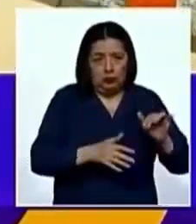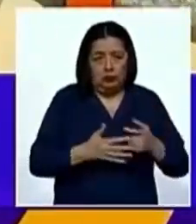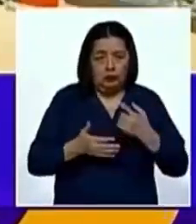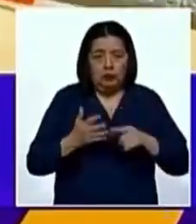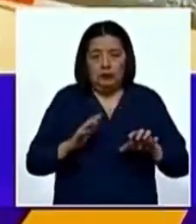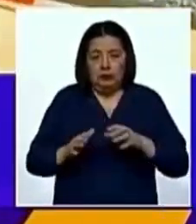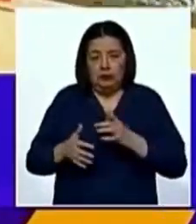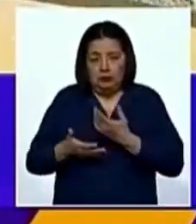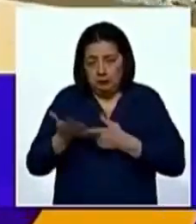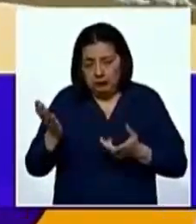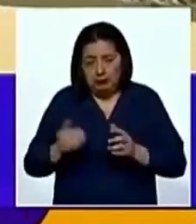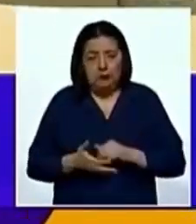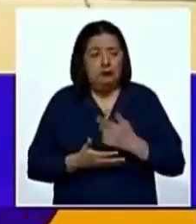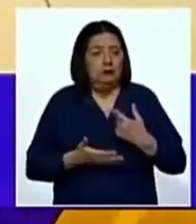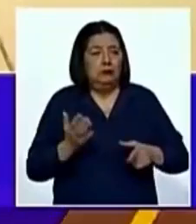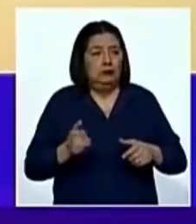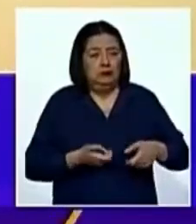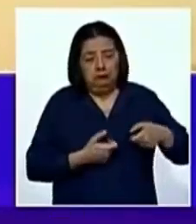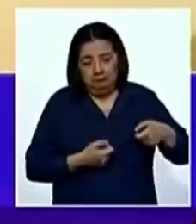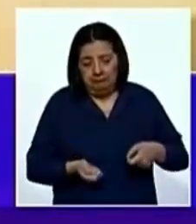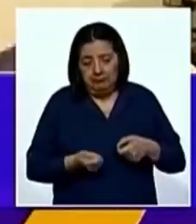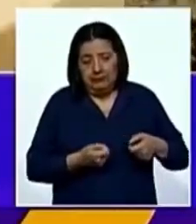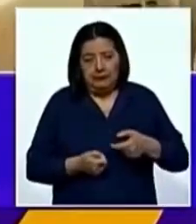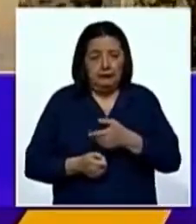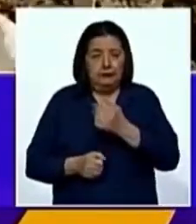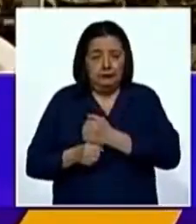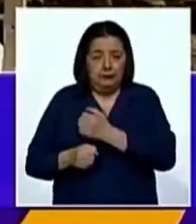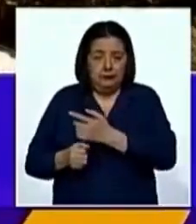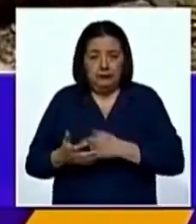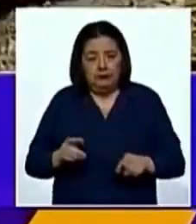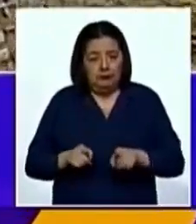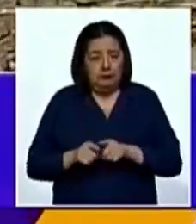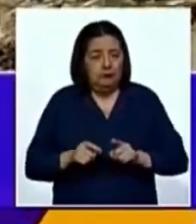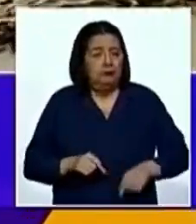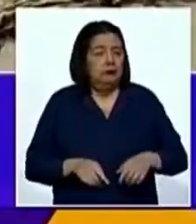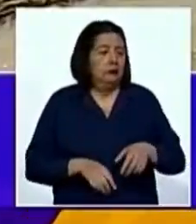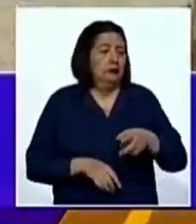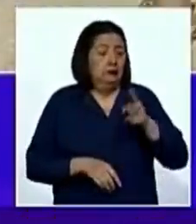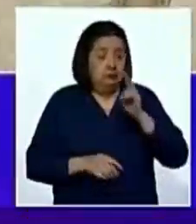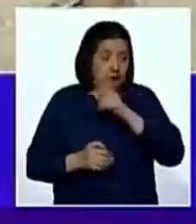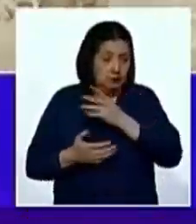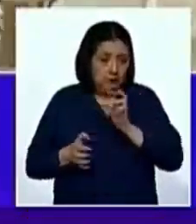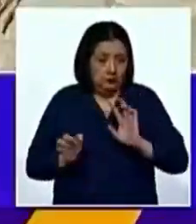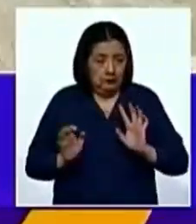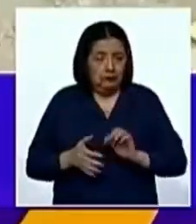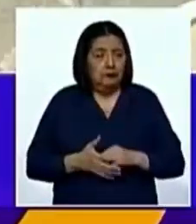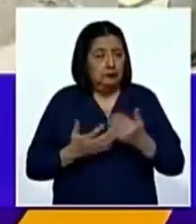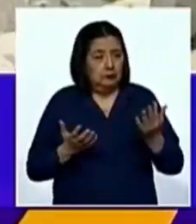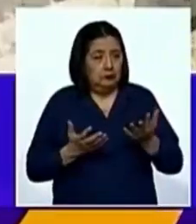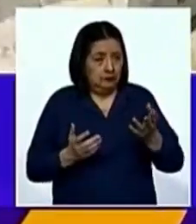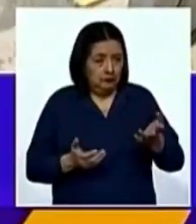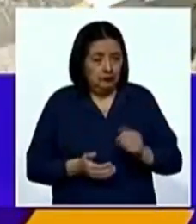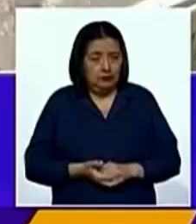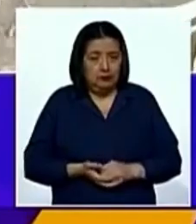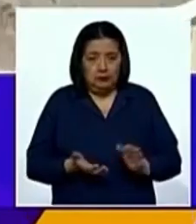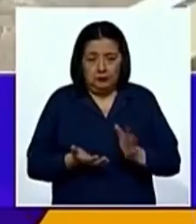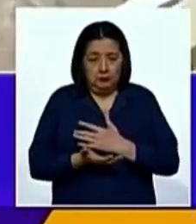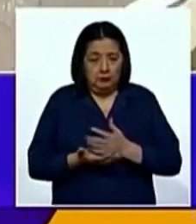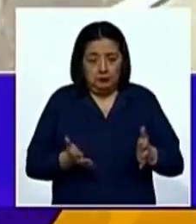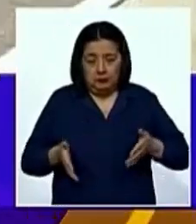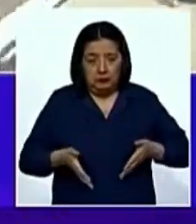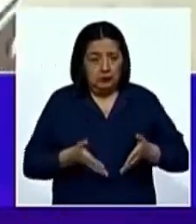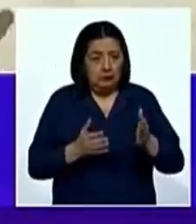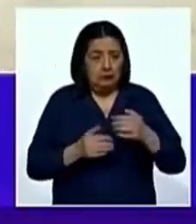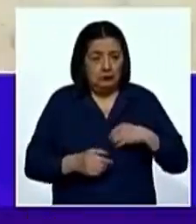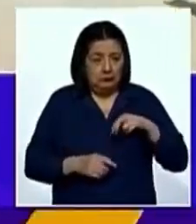dedican a la producción agrícola y vitivinícola de manera artesanal. Esto es lo que tenemos, aquí está, no hay camino. Y si yo me